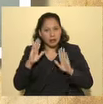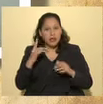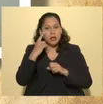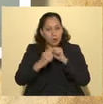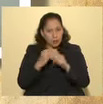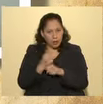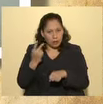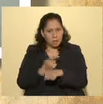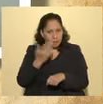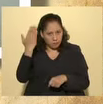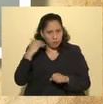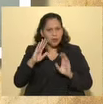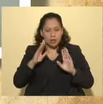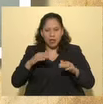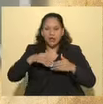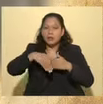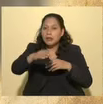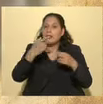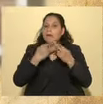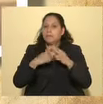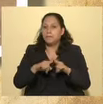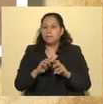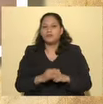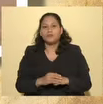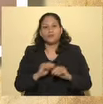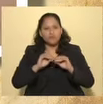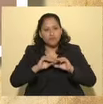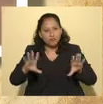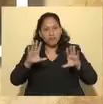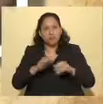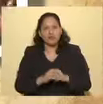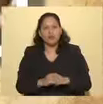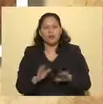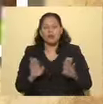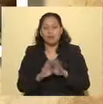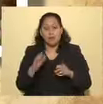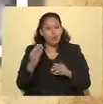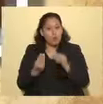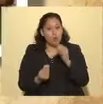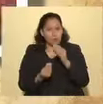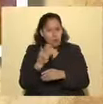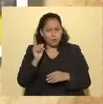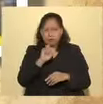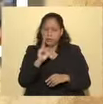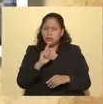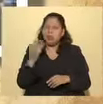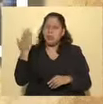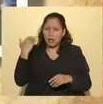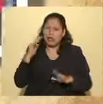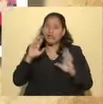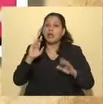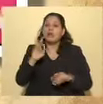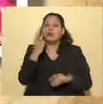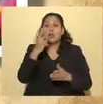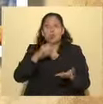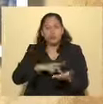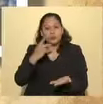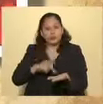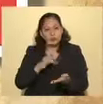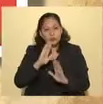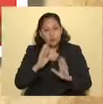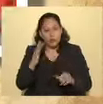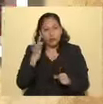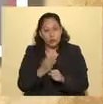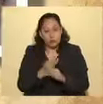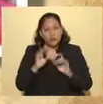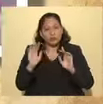año pasado lo relanzamos. No es un maratón nuevo, es un maratón que lleva ya 32 ediciones hasta el momento.